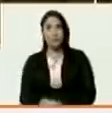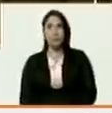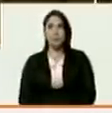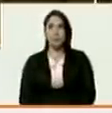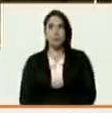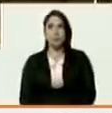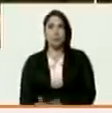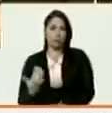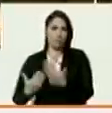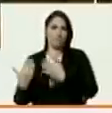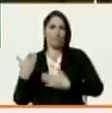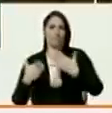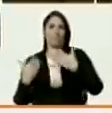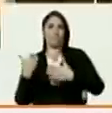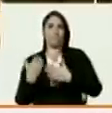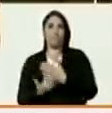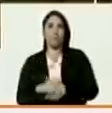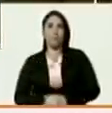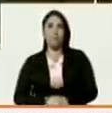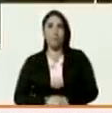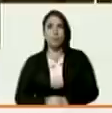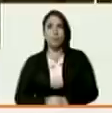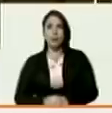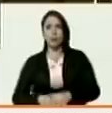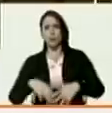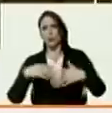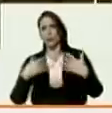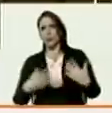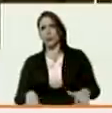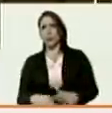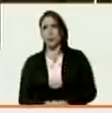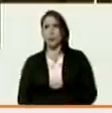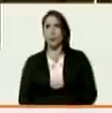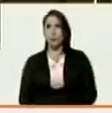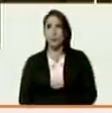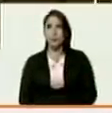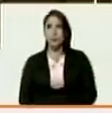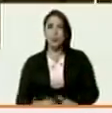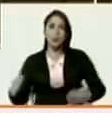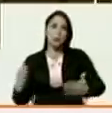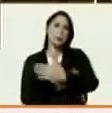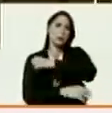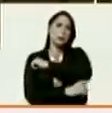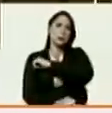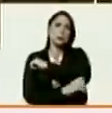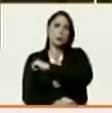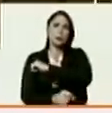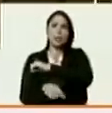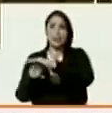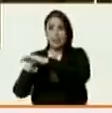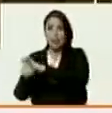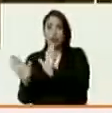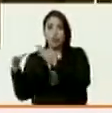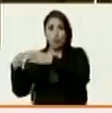hace poco hay un gran escándalo de corrupción entre los sectores opositores.